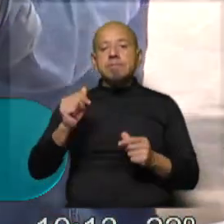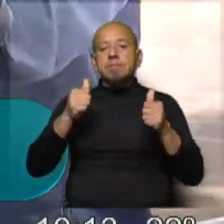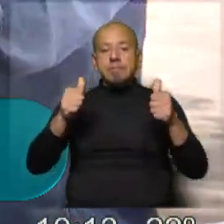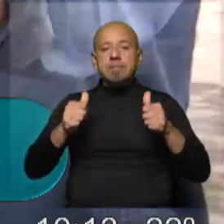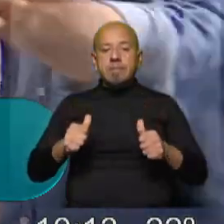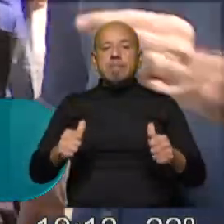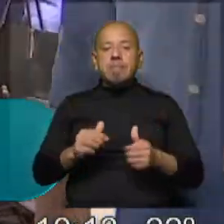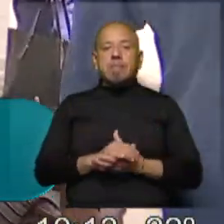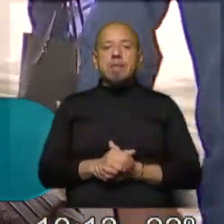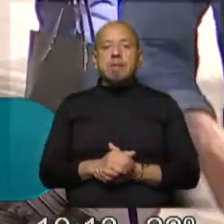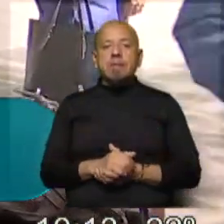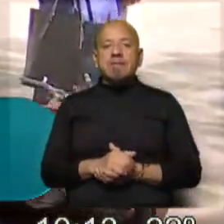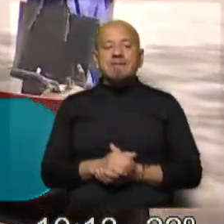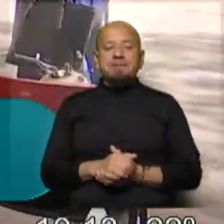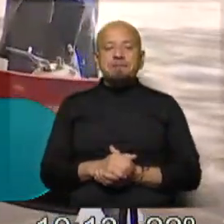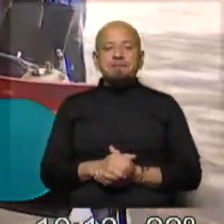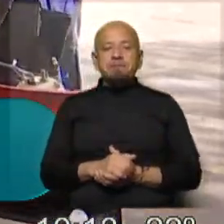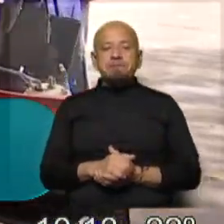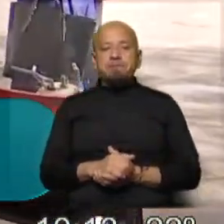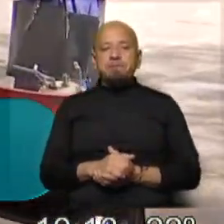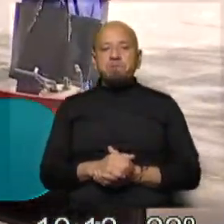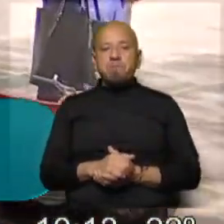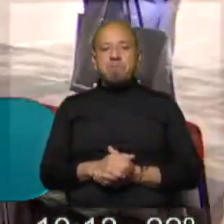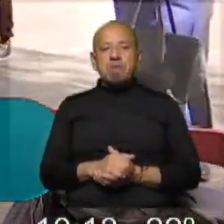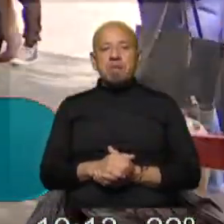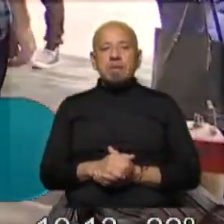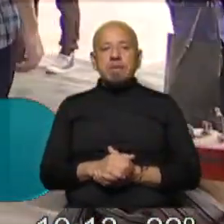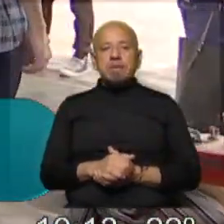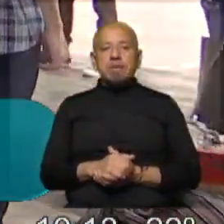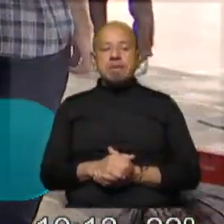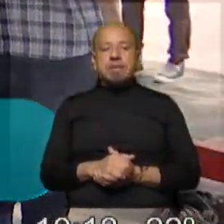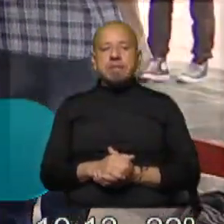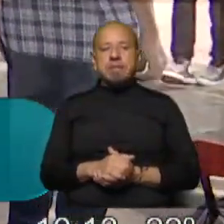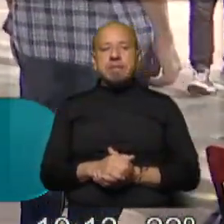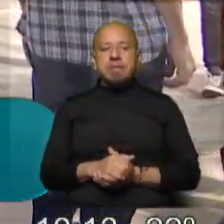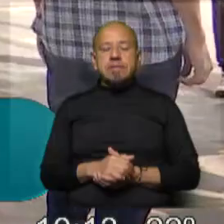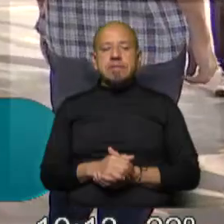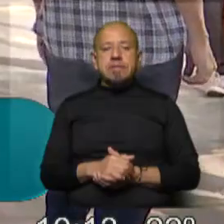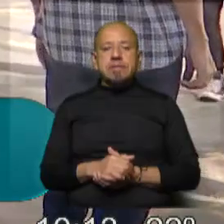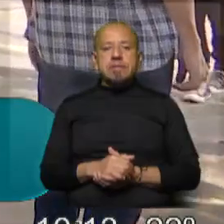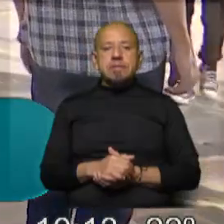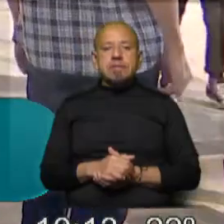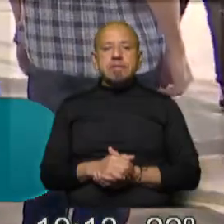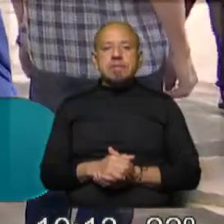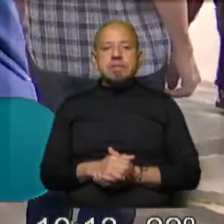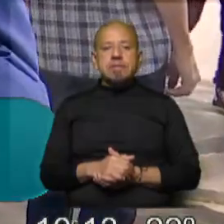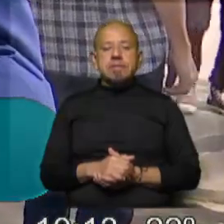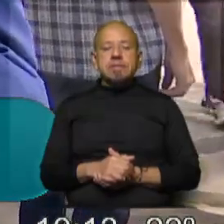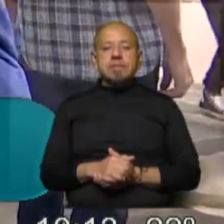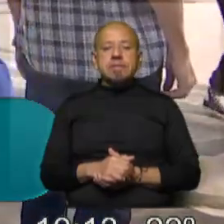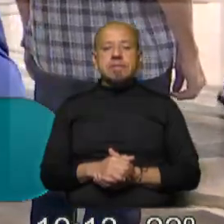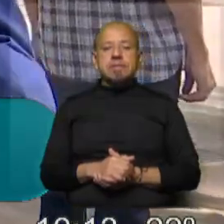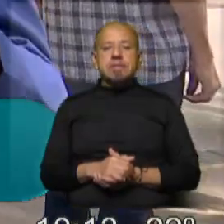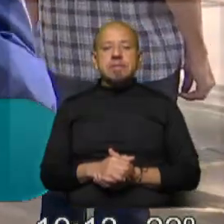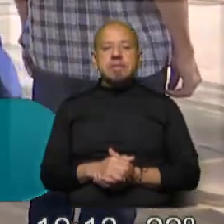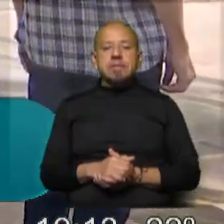le agregamos a las trufas de chocolate uno para cada uno. No la convidamos, Mónica, porque no nos da, perdón. Que una vecina nos hizo trufa. Salud mental, claro. Porque la